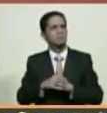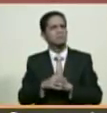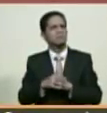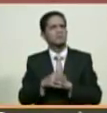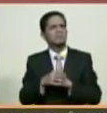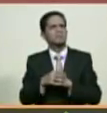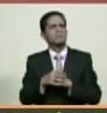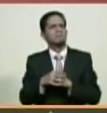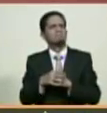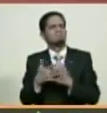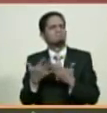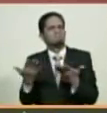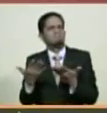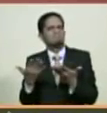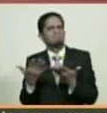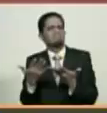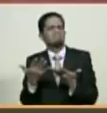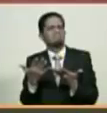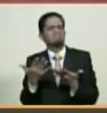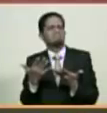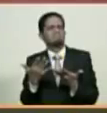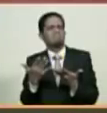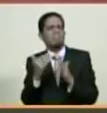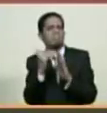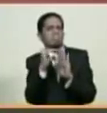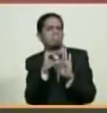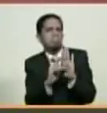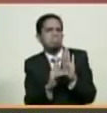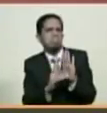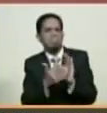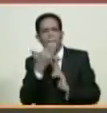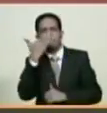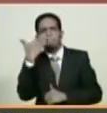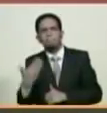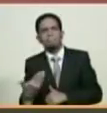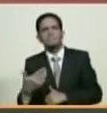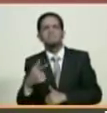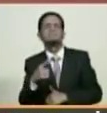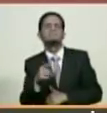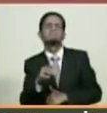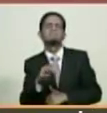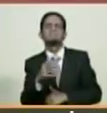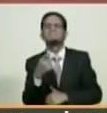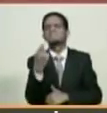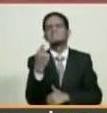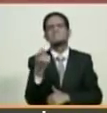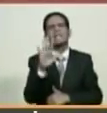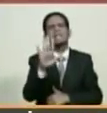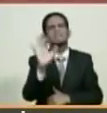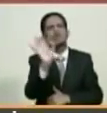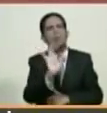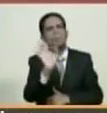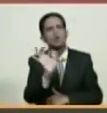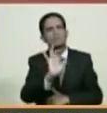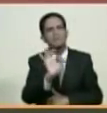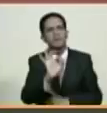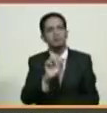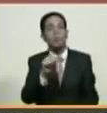donde ni siquiera el 5% de nuestros abuelos y abuelas podían disfrutar de una pensión digna? En revolución bolivariana